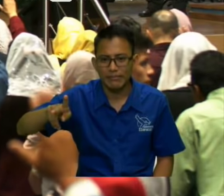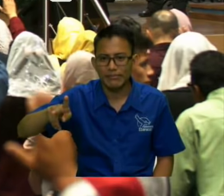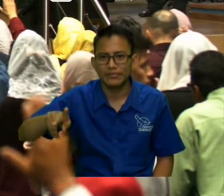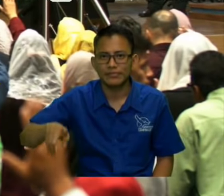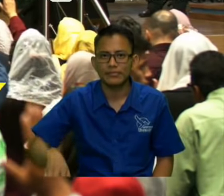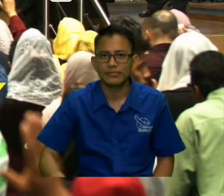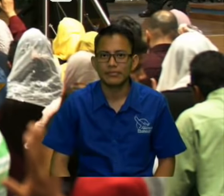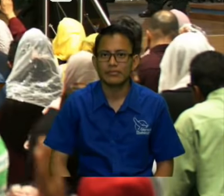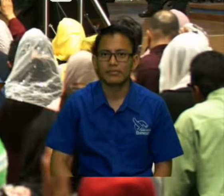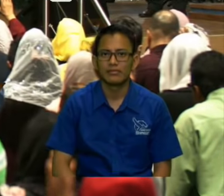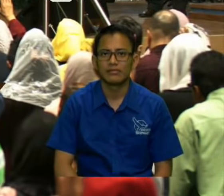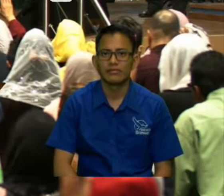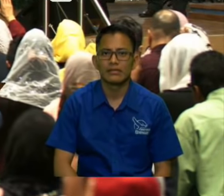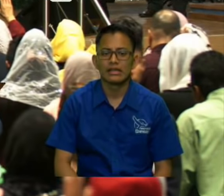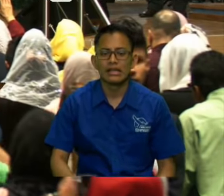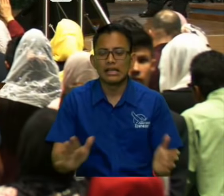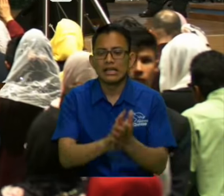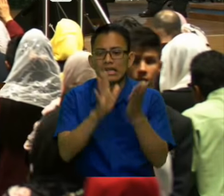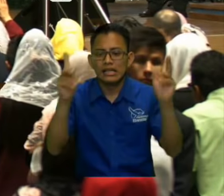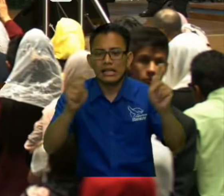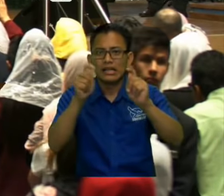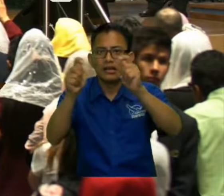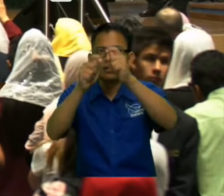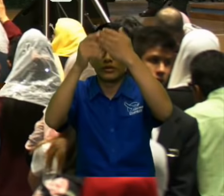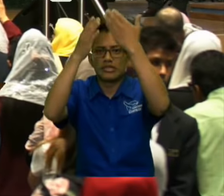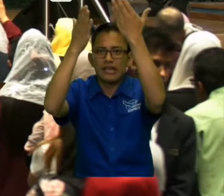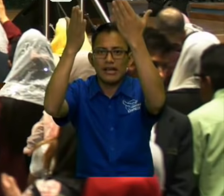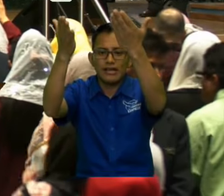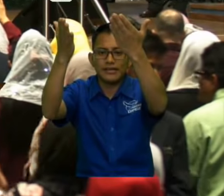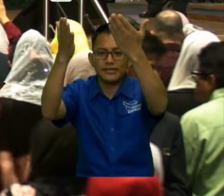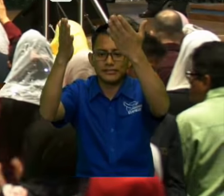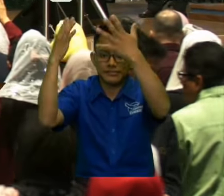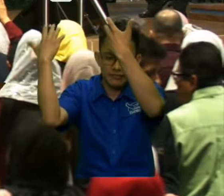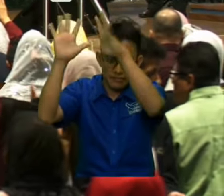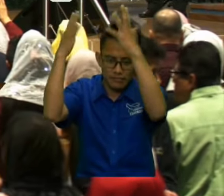parte. Aleluya, dale un aplauso al Rey bendito.